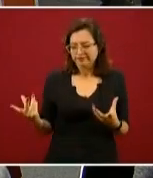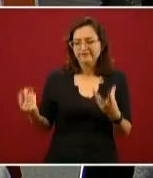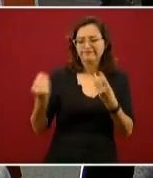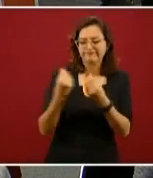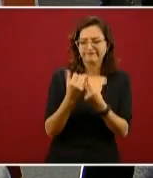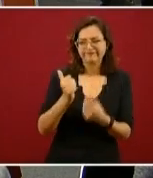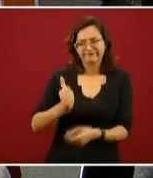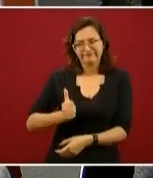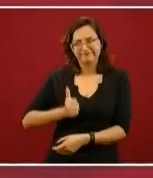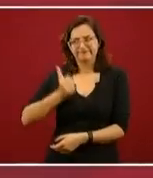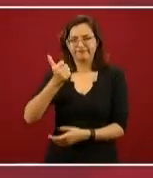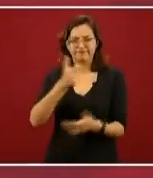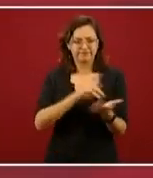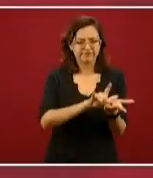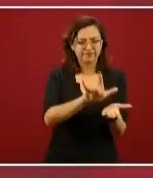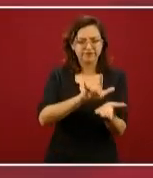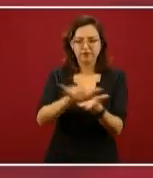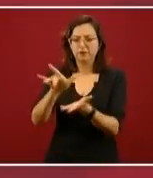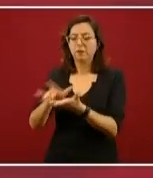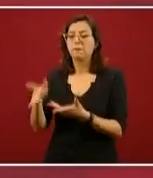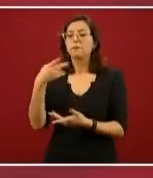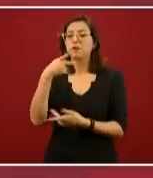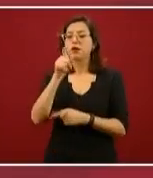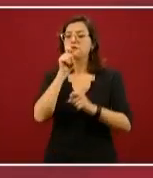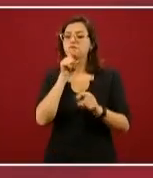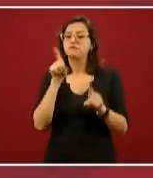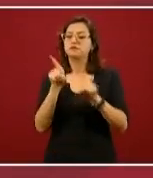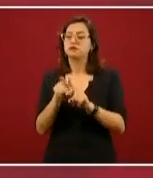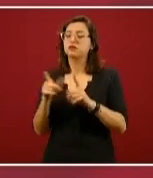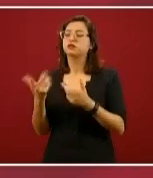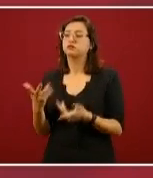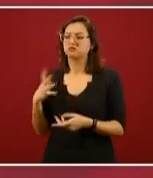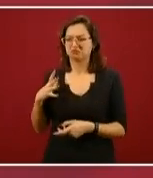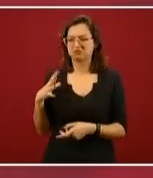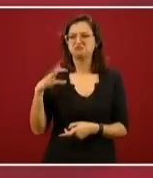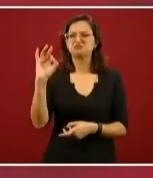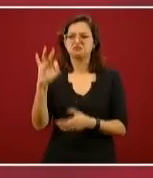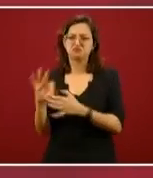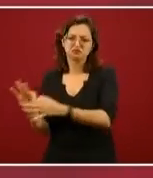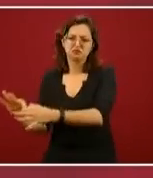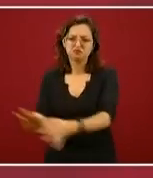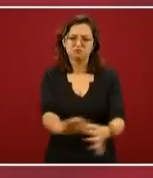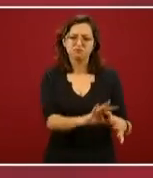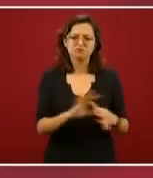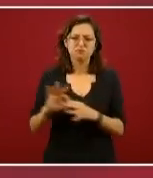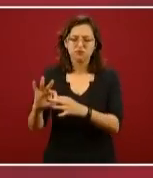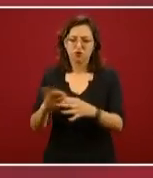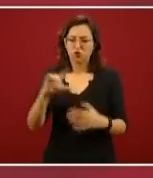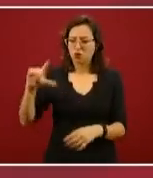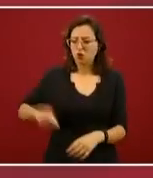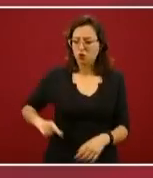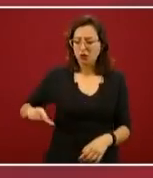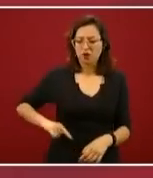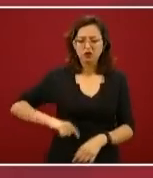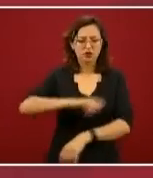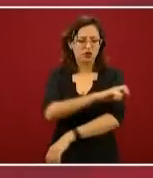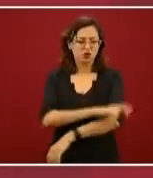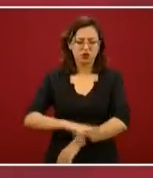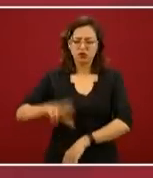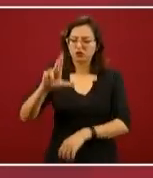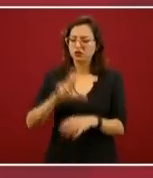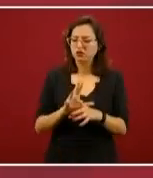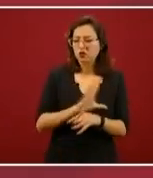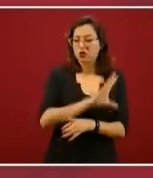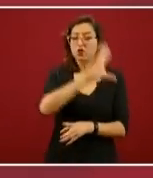años, pero también de la disposición de trabajar unidos y muy coordinados en todo el gobierno, con todos los órdenes de